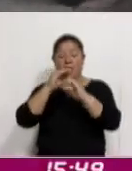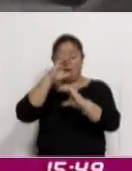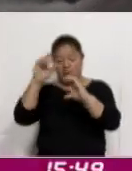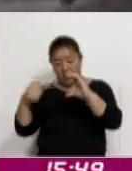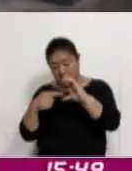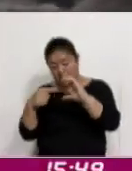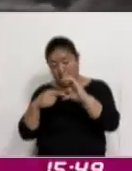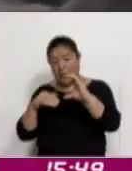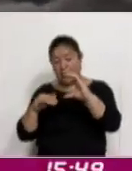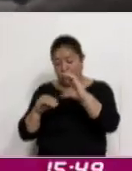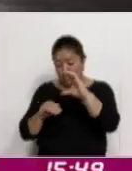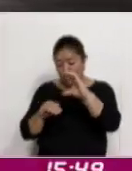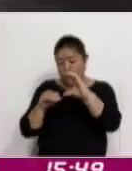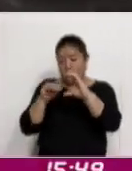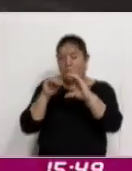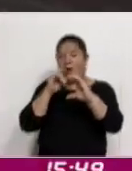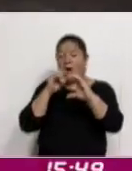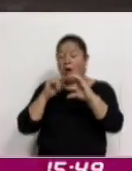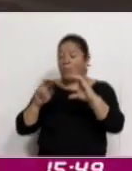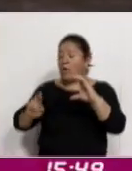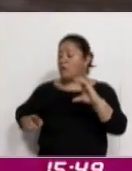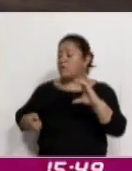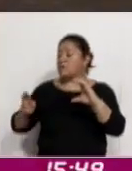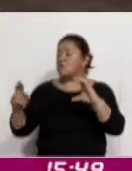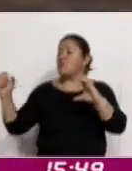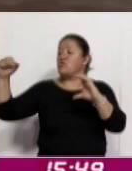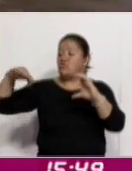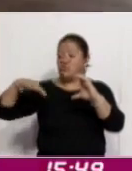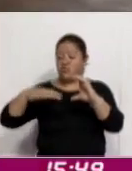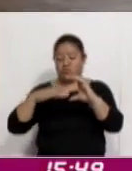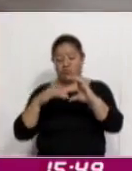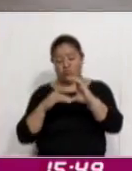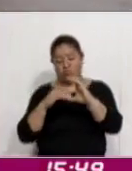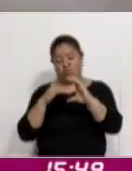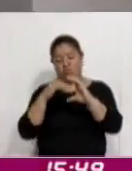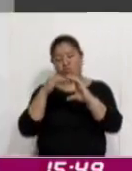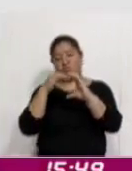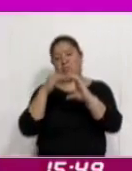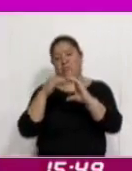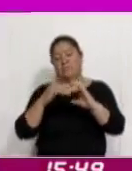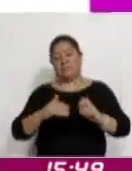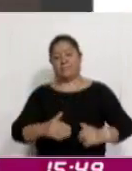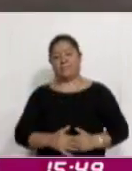se inundara debido al desbordamiento de ríos en la localidad de Alta Larello.